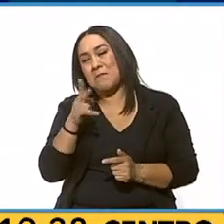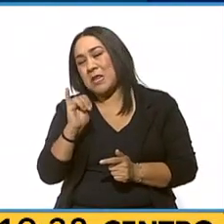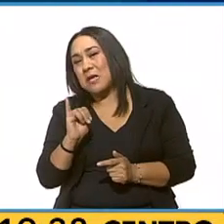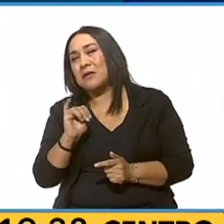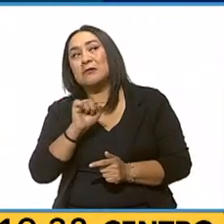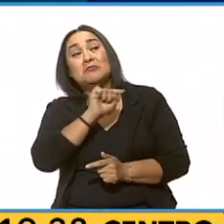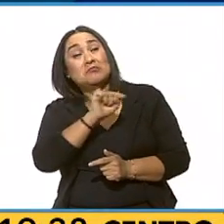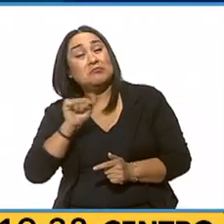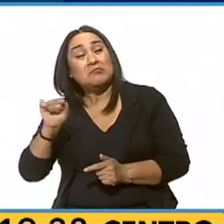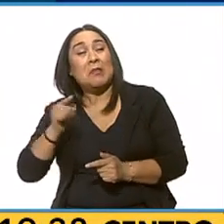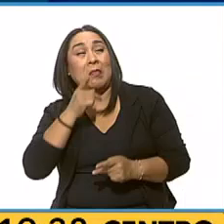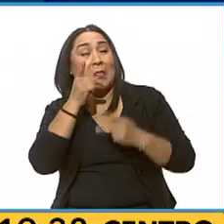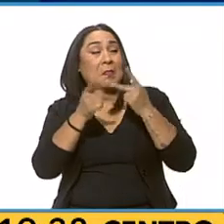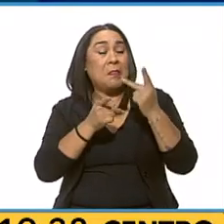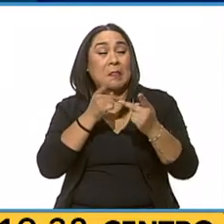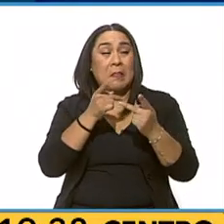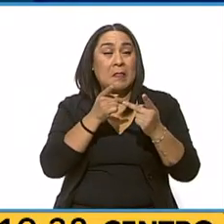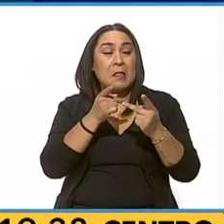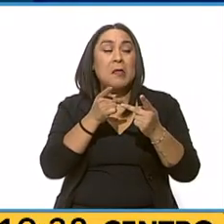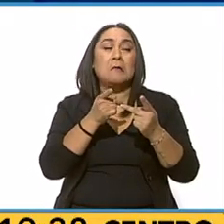comentócratas, van a salir a votar.